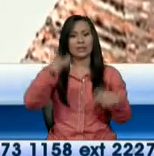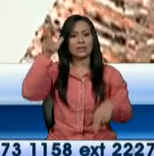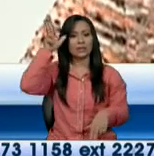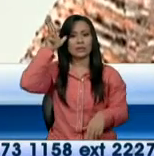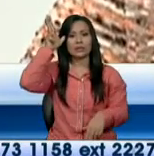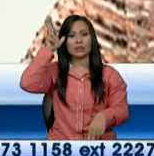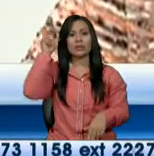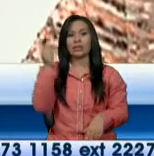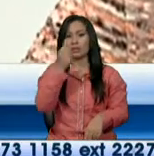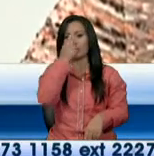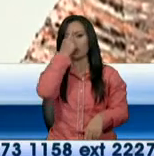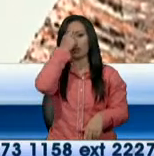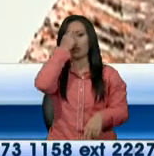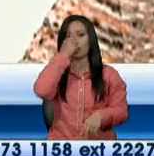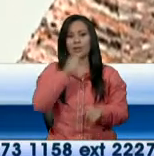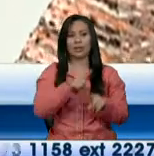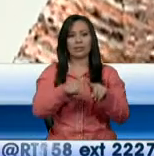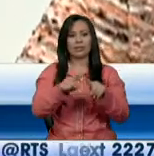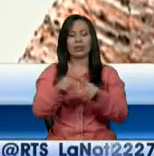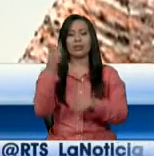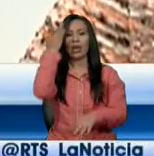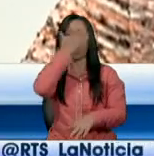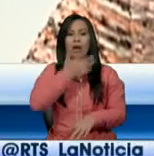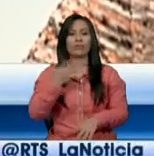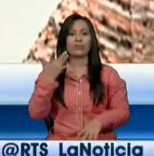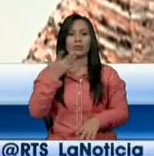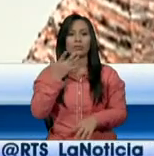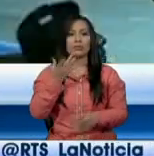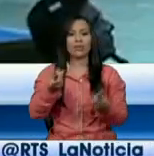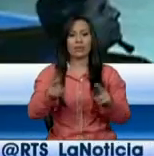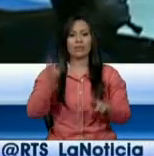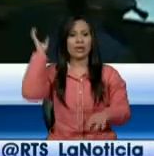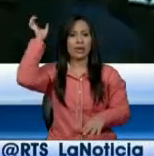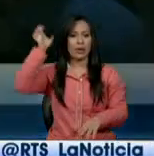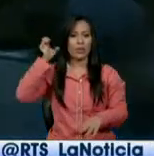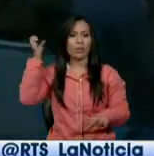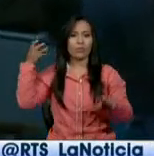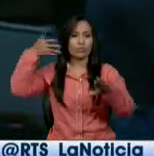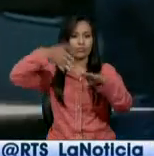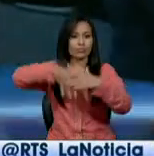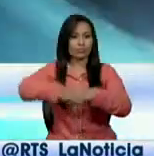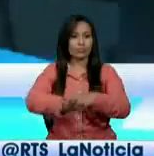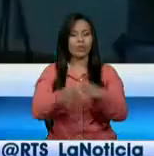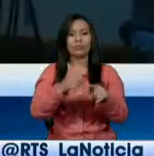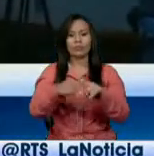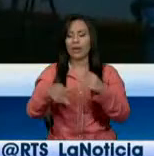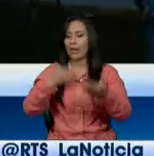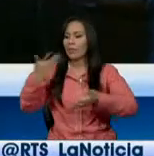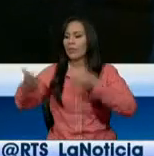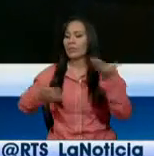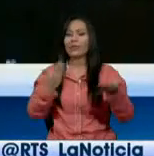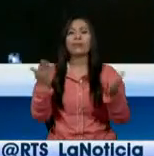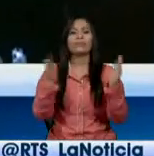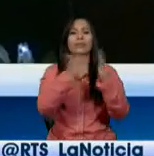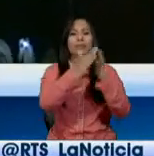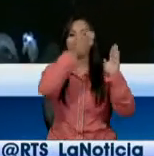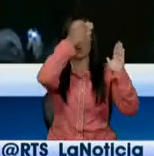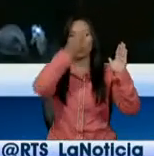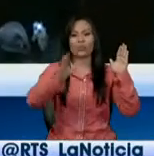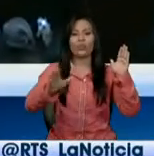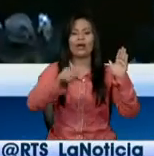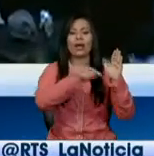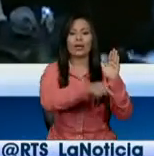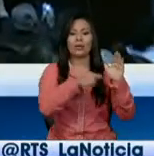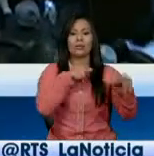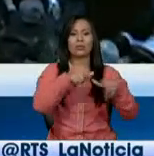India, de algunos partidos de África y por supuesto de Europa. Los debates se desarrollarán en la Casa de la Cultura y CIESPAL.